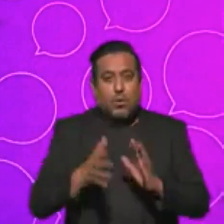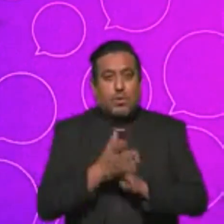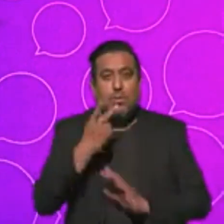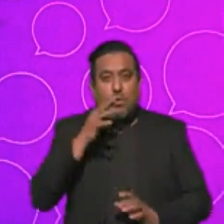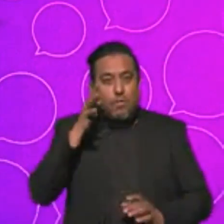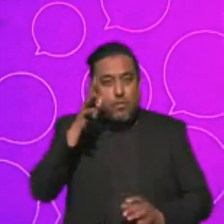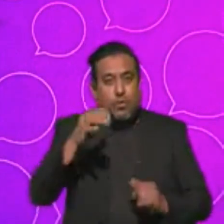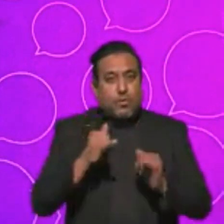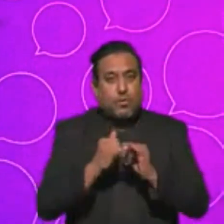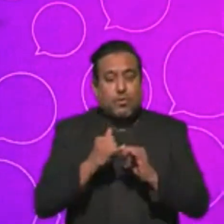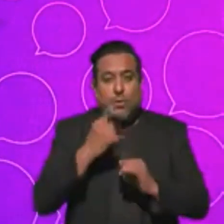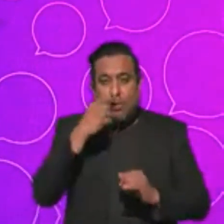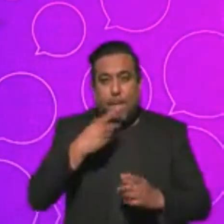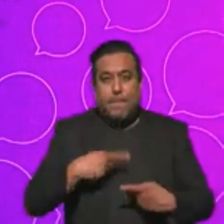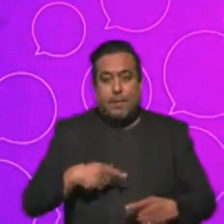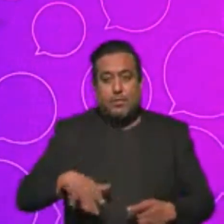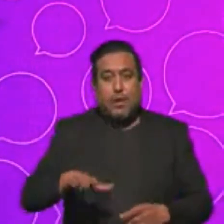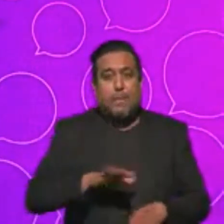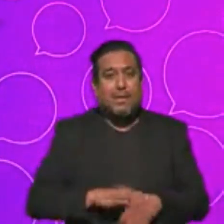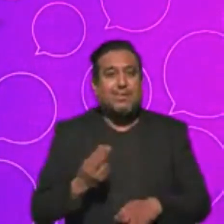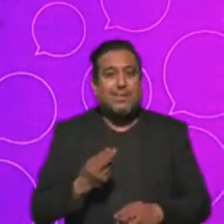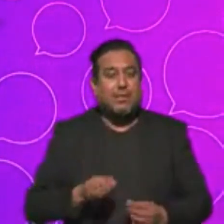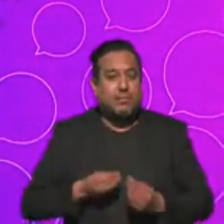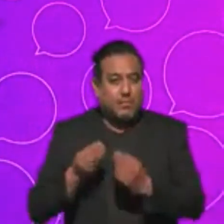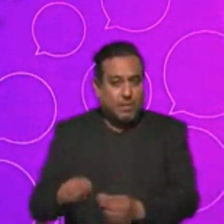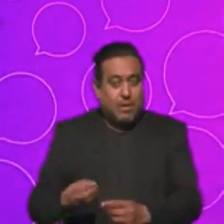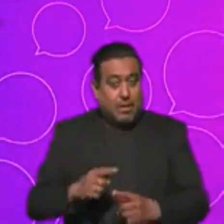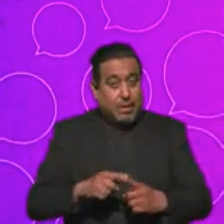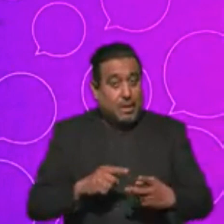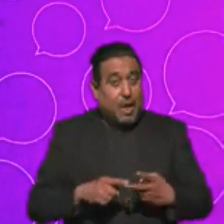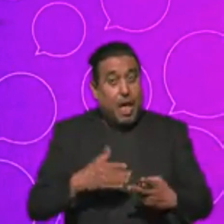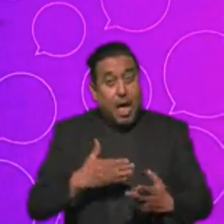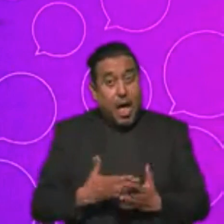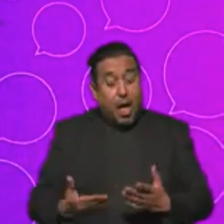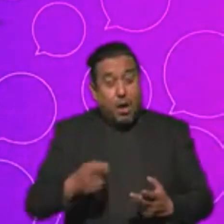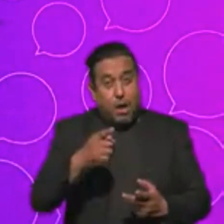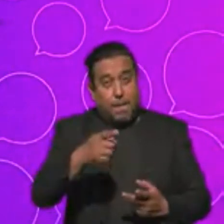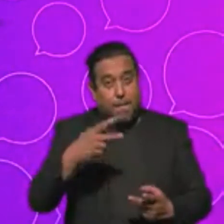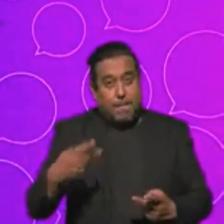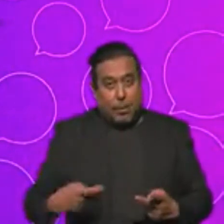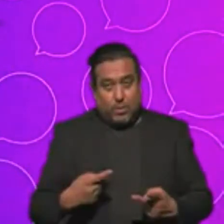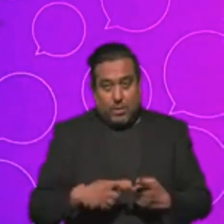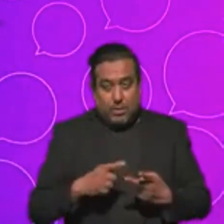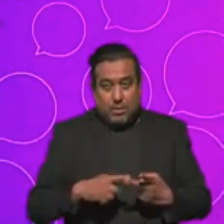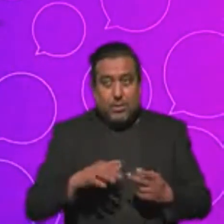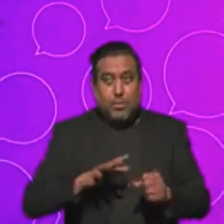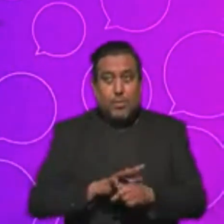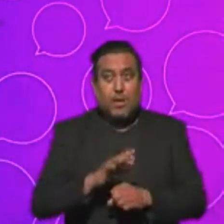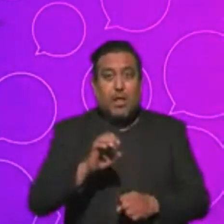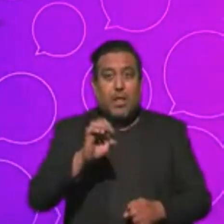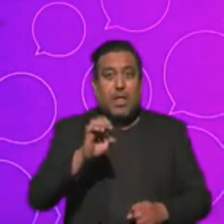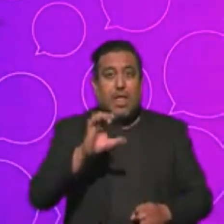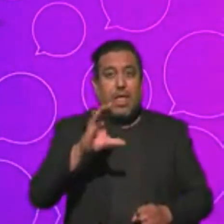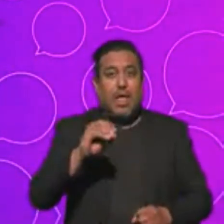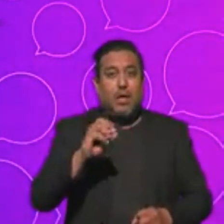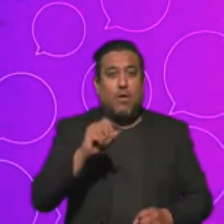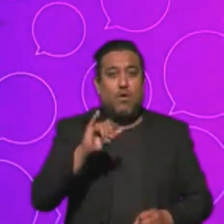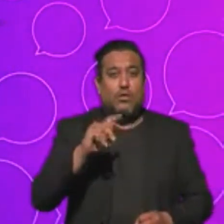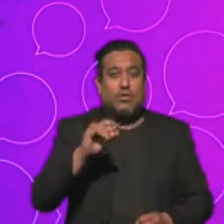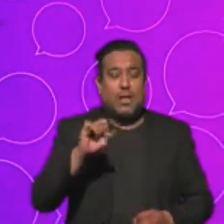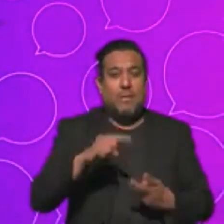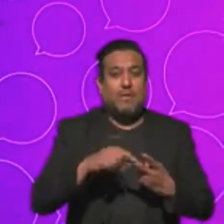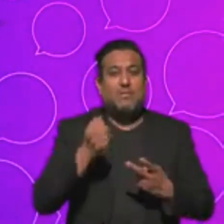dando voz dando voz a los que no tienen Ahora nos vamos a esta pregunta y esta encaja en el en el pilar de ecosistemas